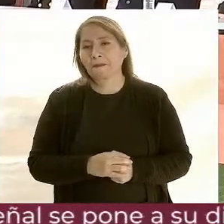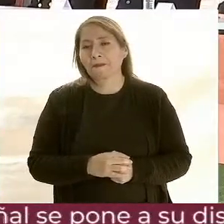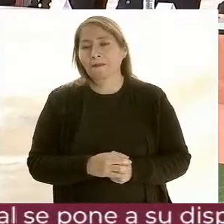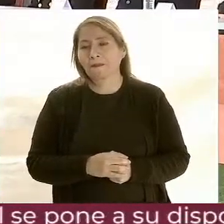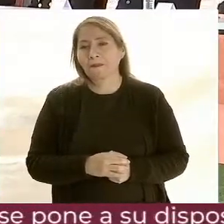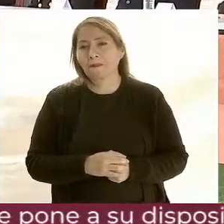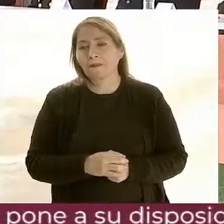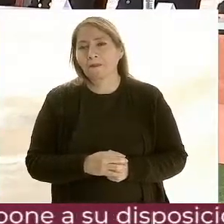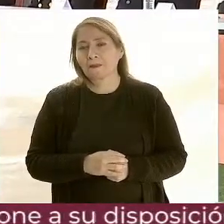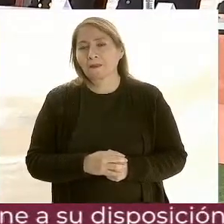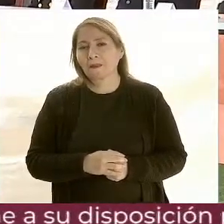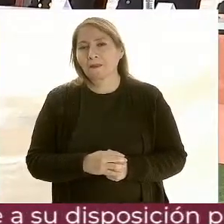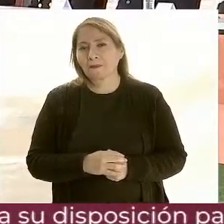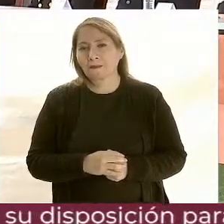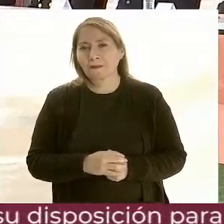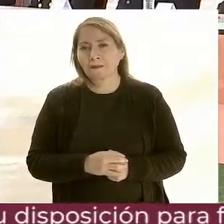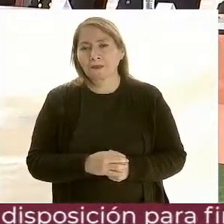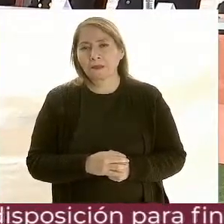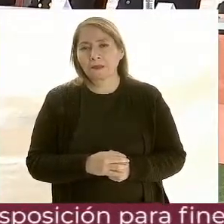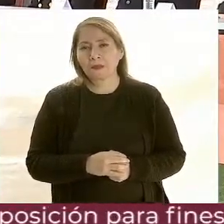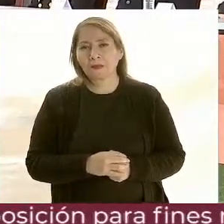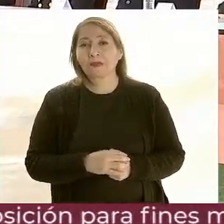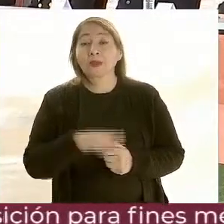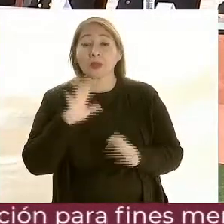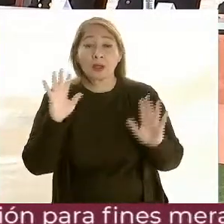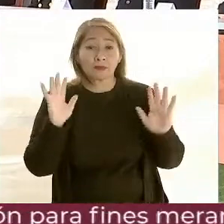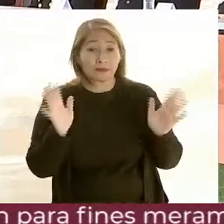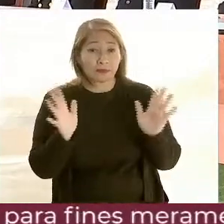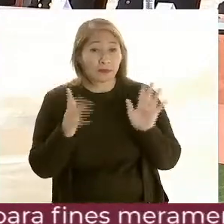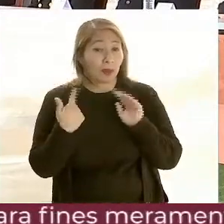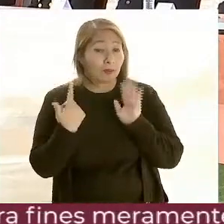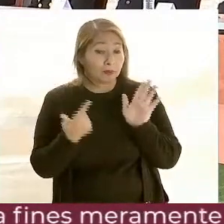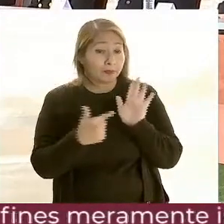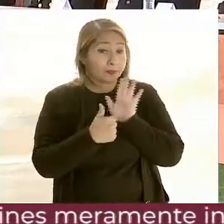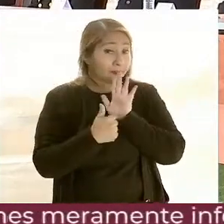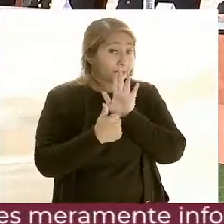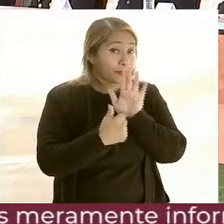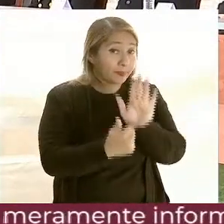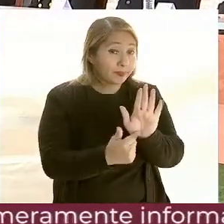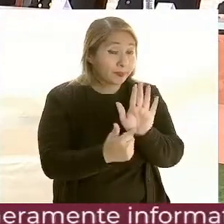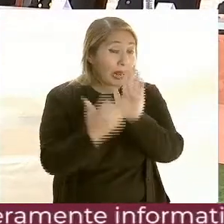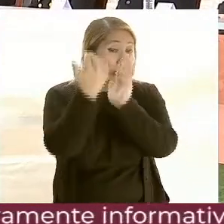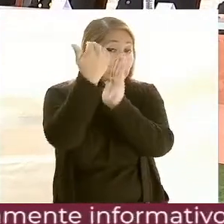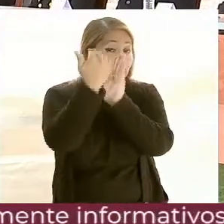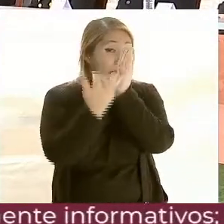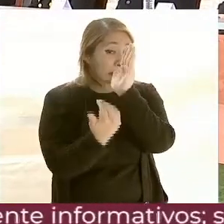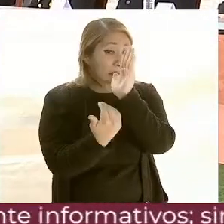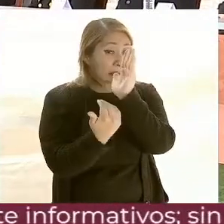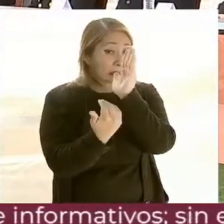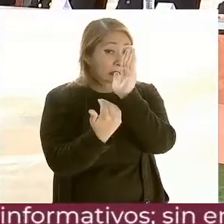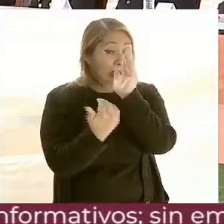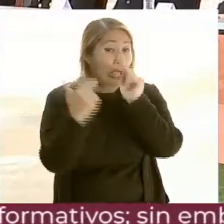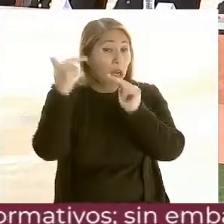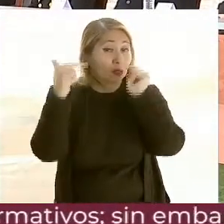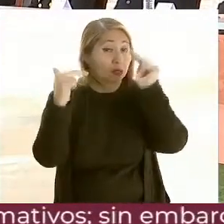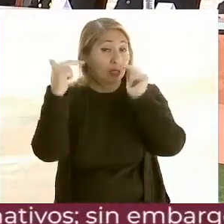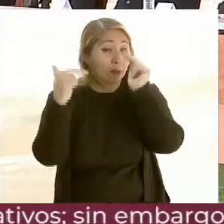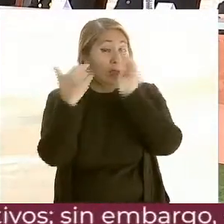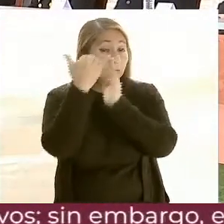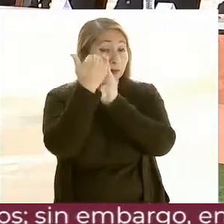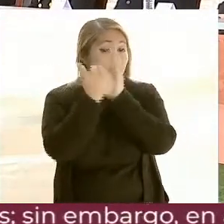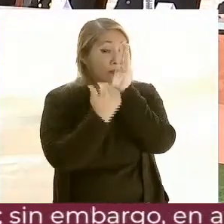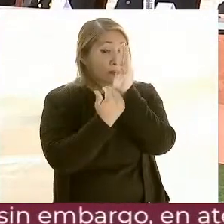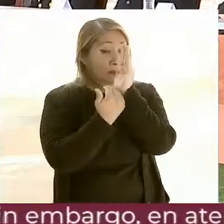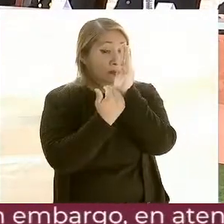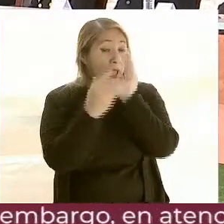Vamos a demostrar que están bajando